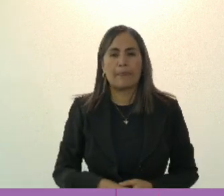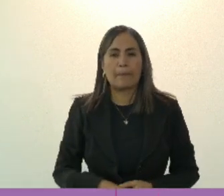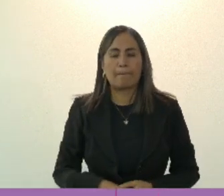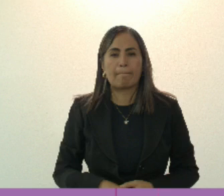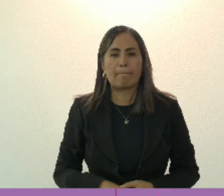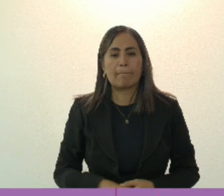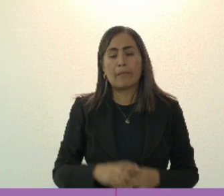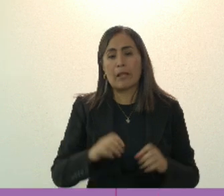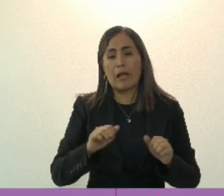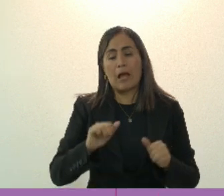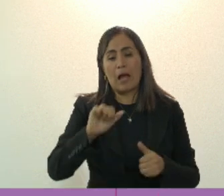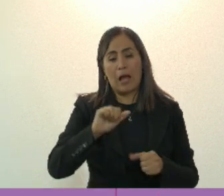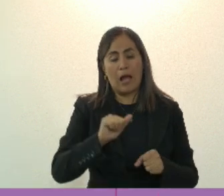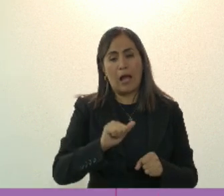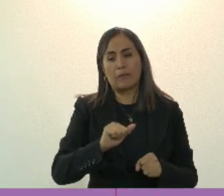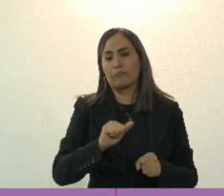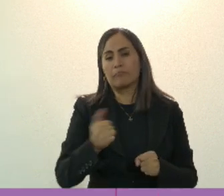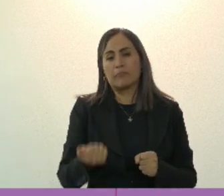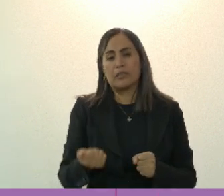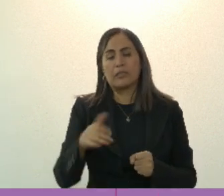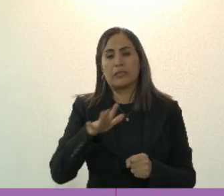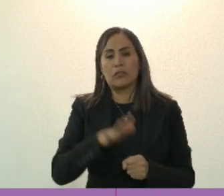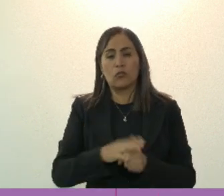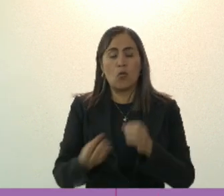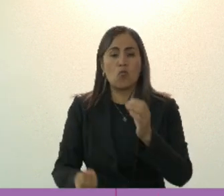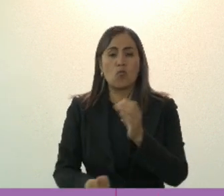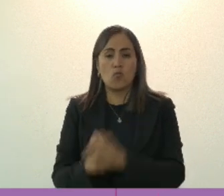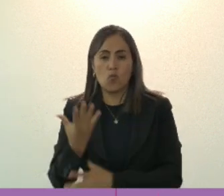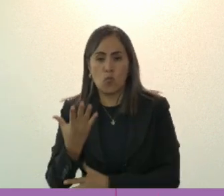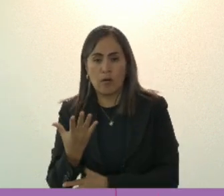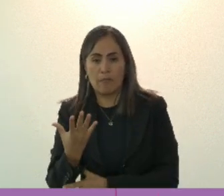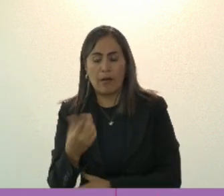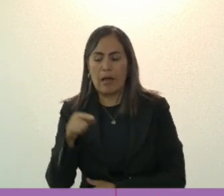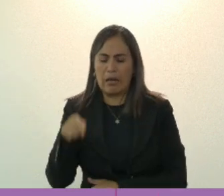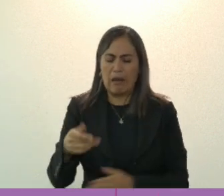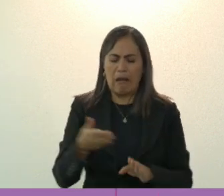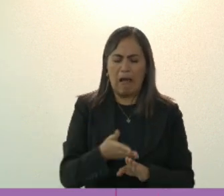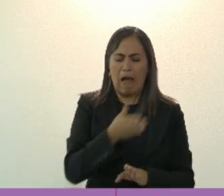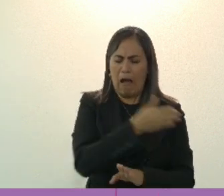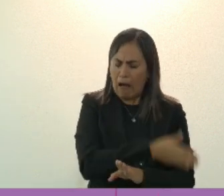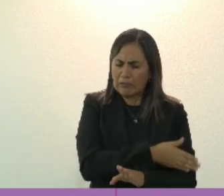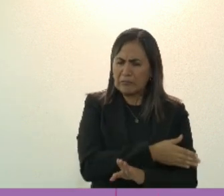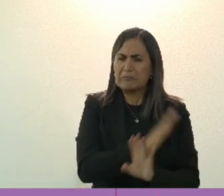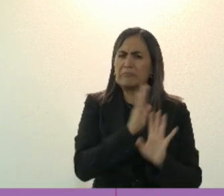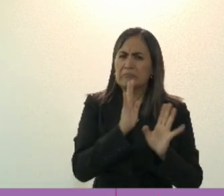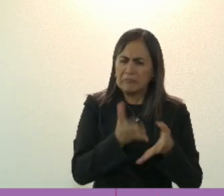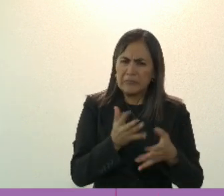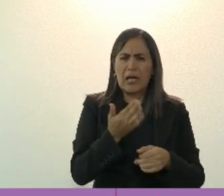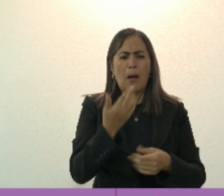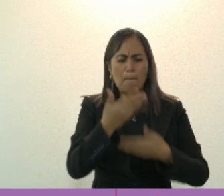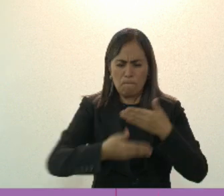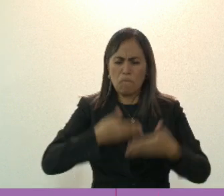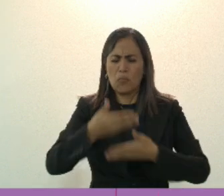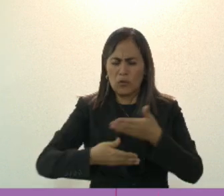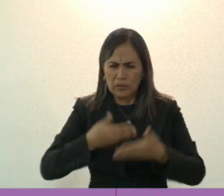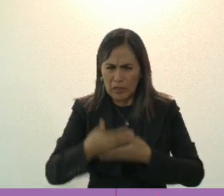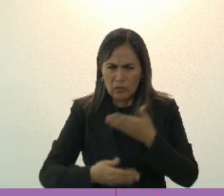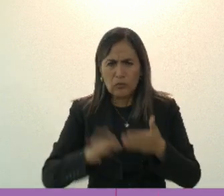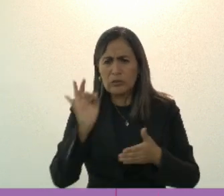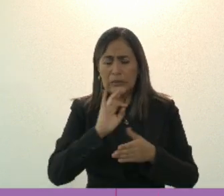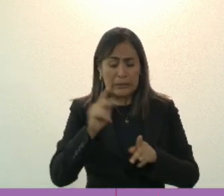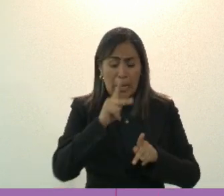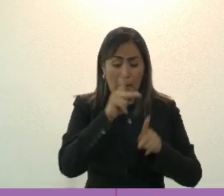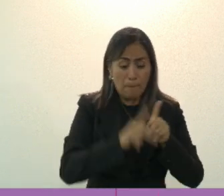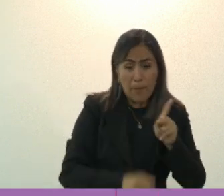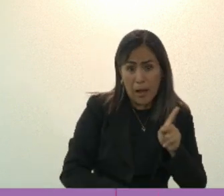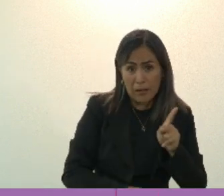la administración que llega tenga antecedentes de procesos que posiblemente estén en curso, que posiblemente